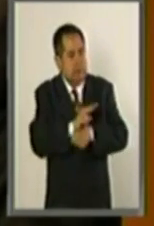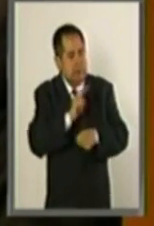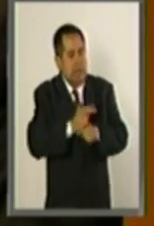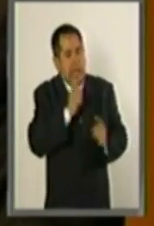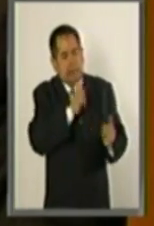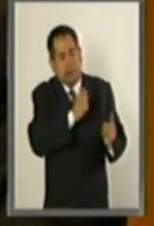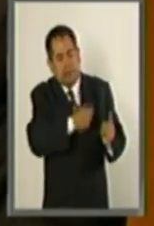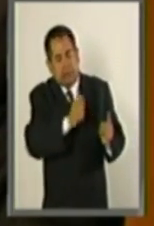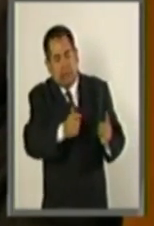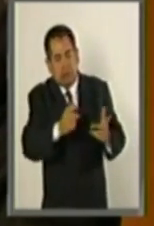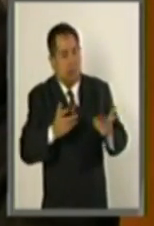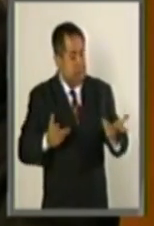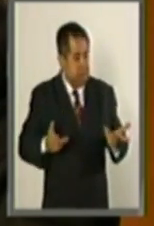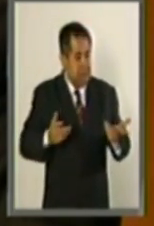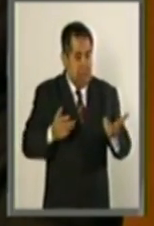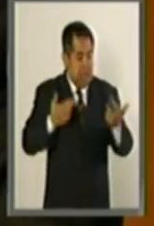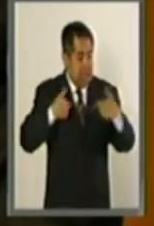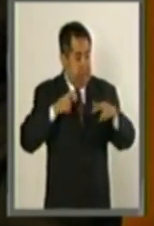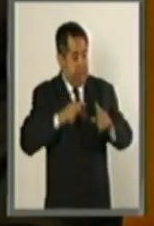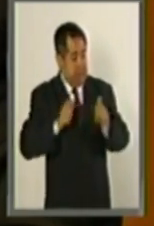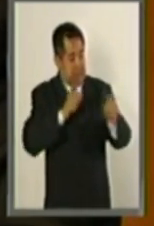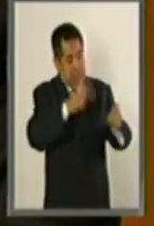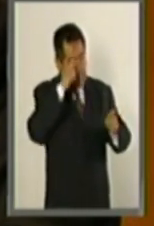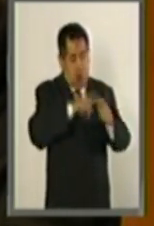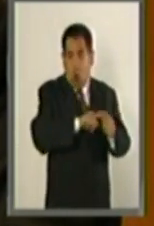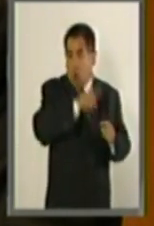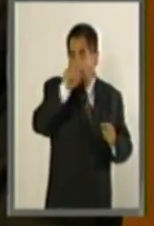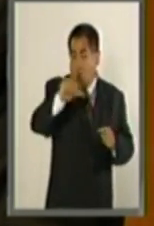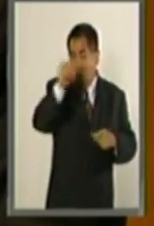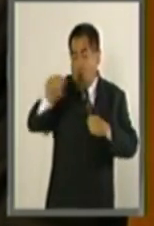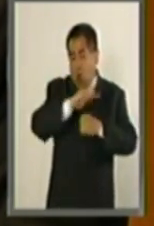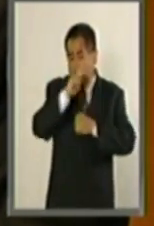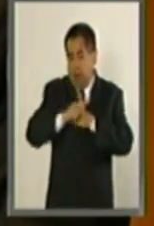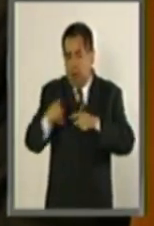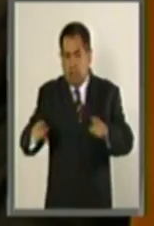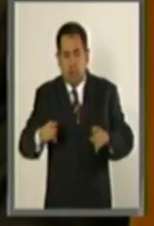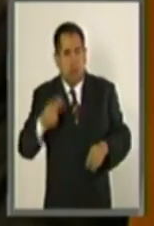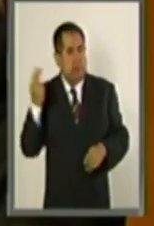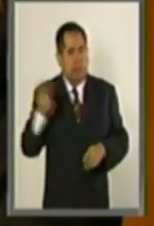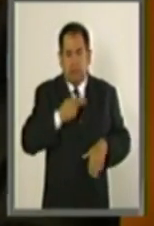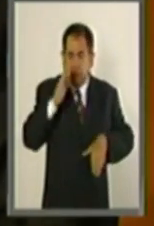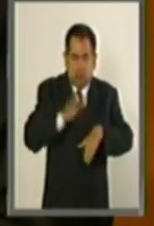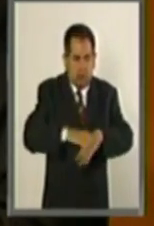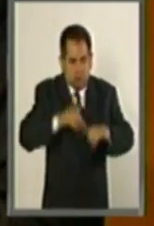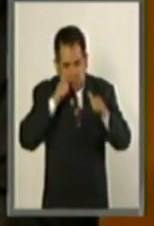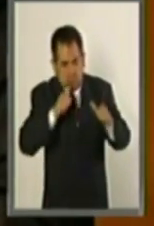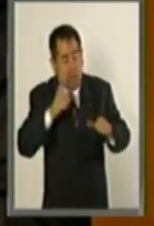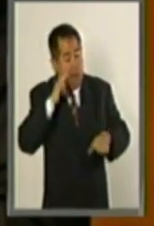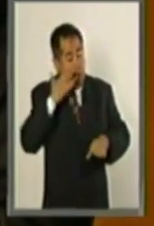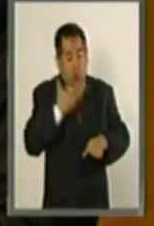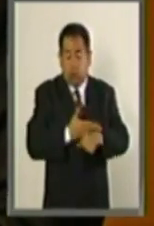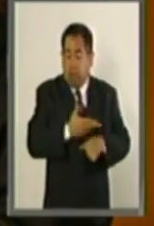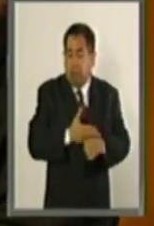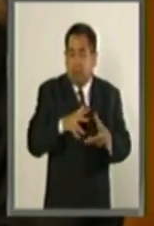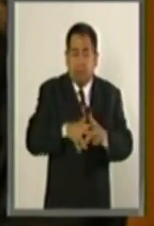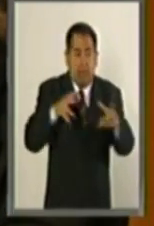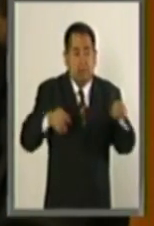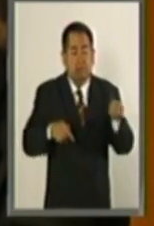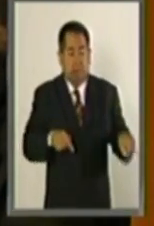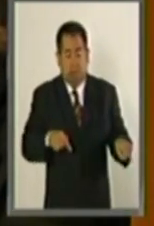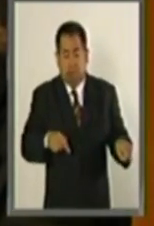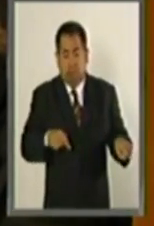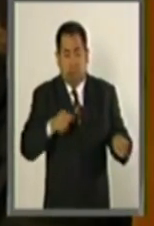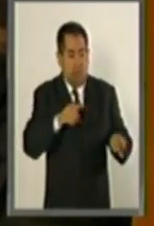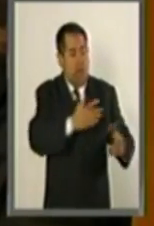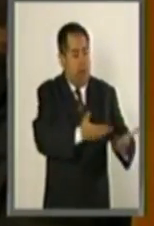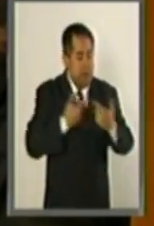trabajo, porque la representación de México en el extranjero demanda un alto sentido de responsabilidad y de